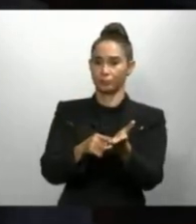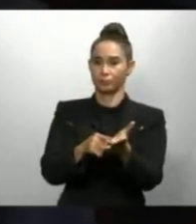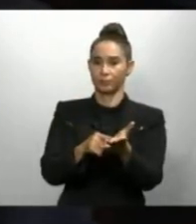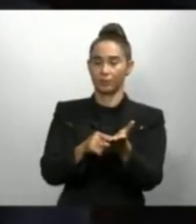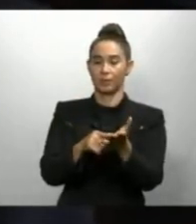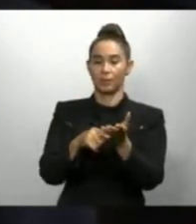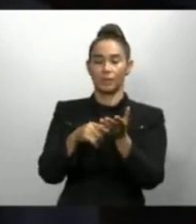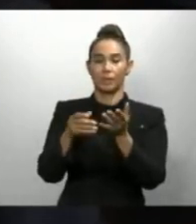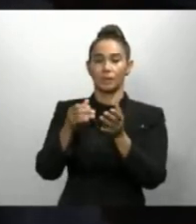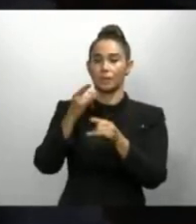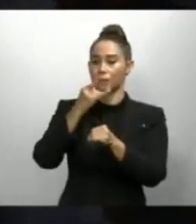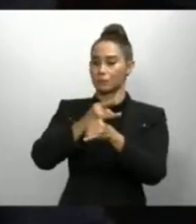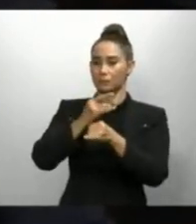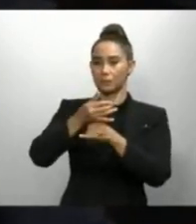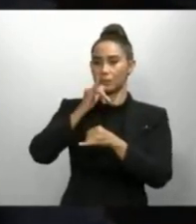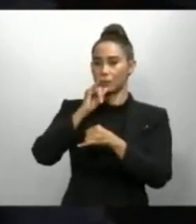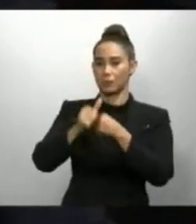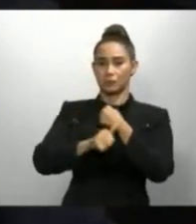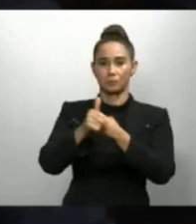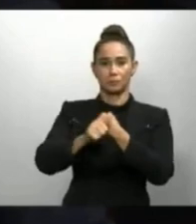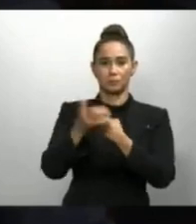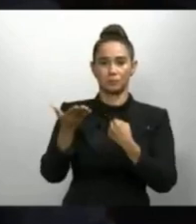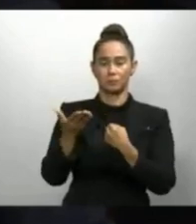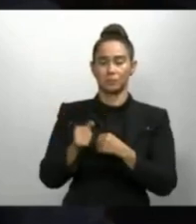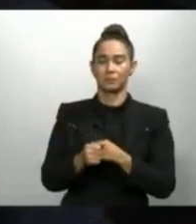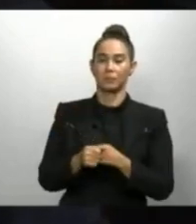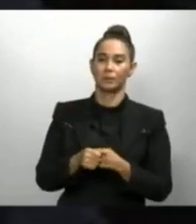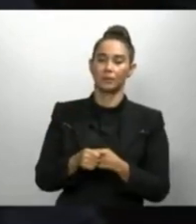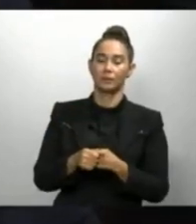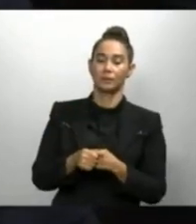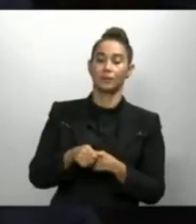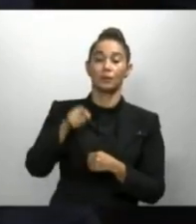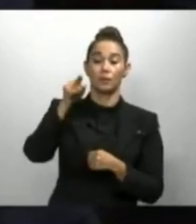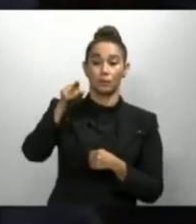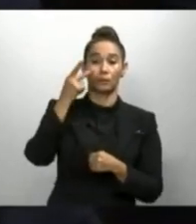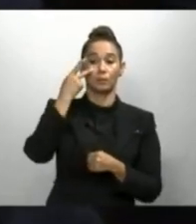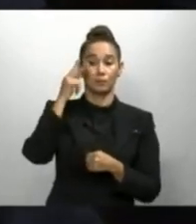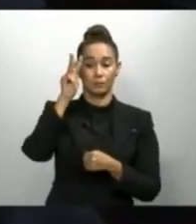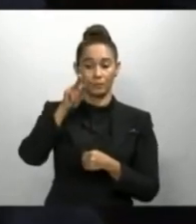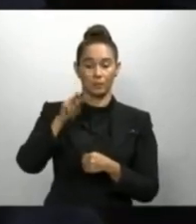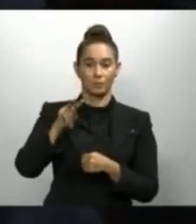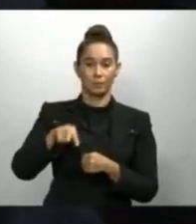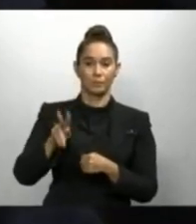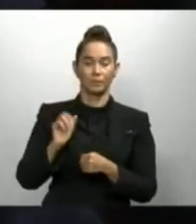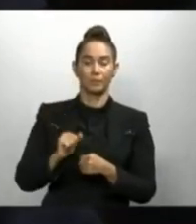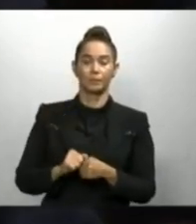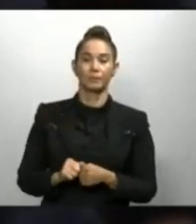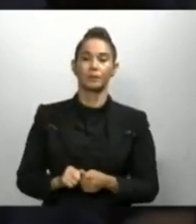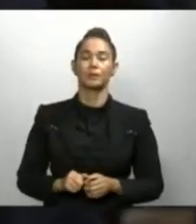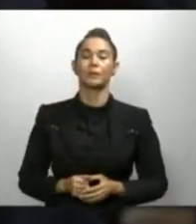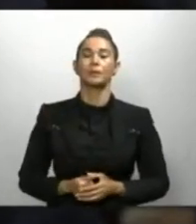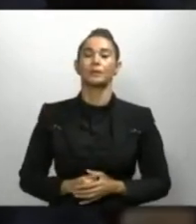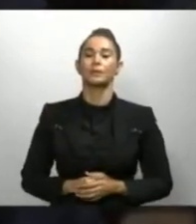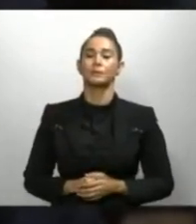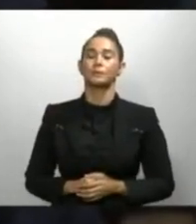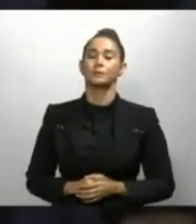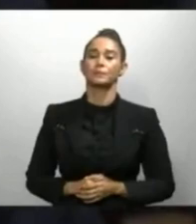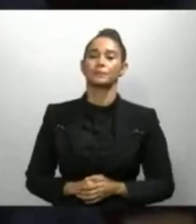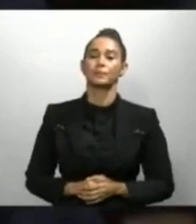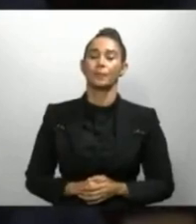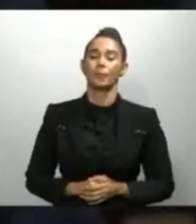presencia de esta situación. Y ustedes eso lo pueden dar seguimiento en la prensa.